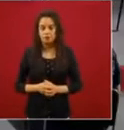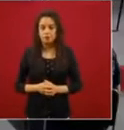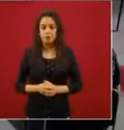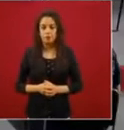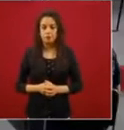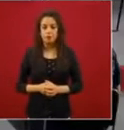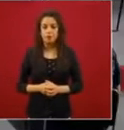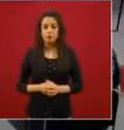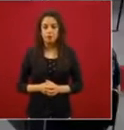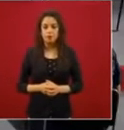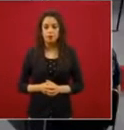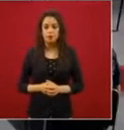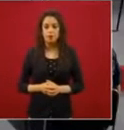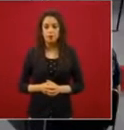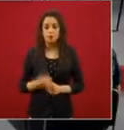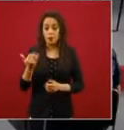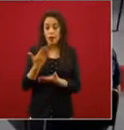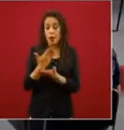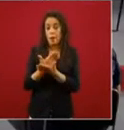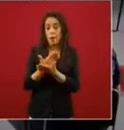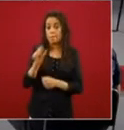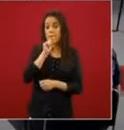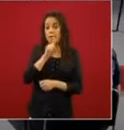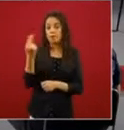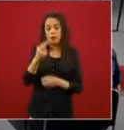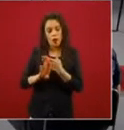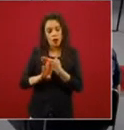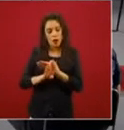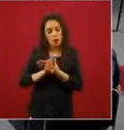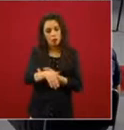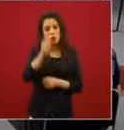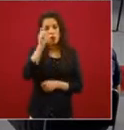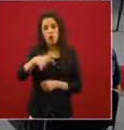Además, que también hay que evitar la contaminación.